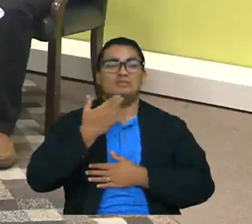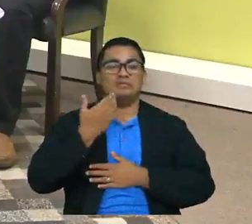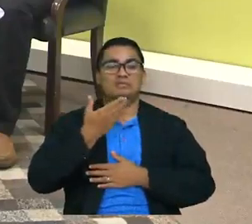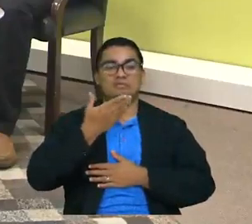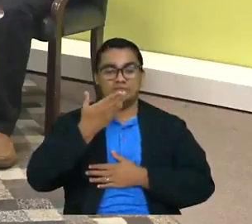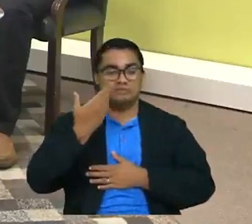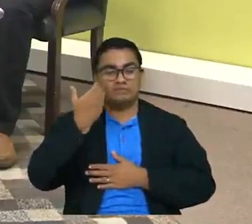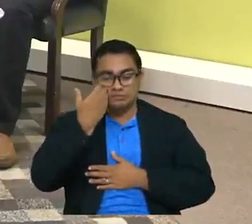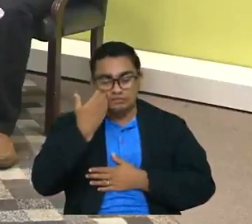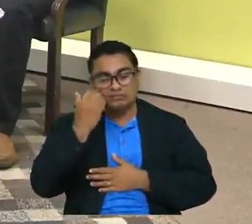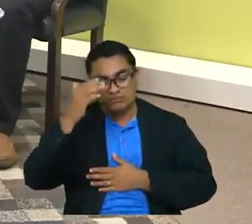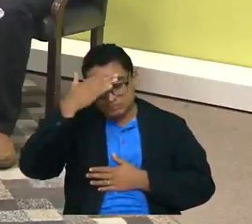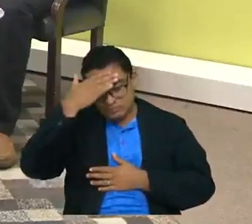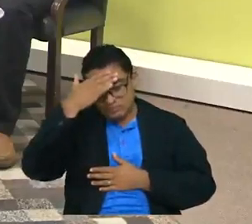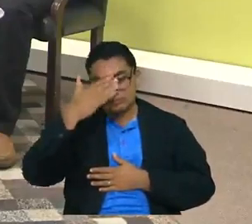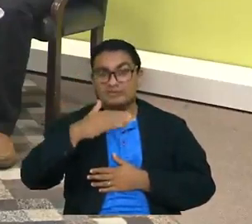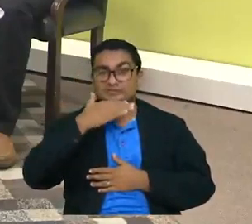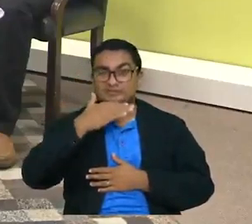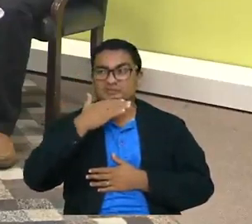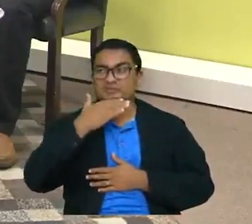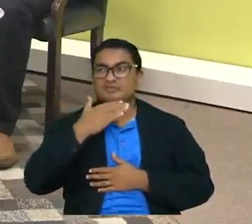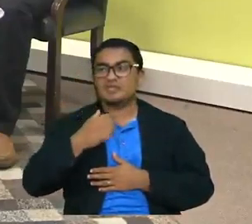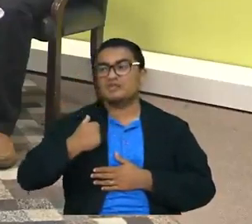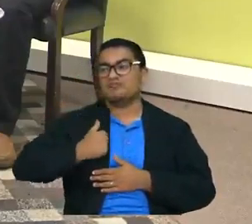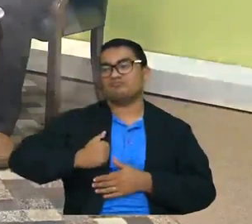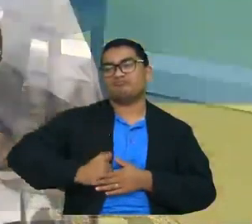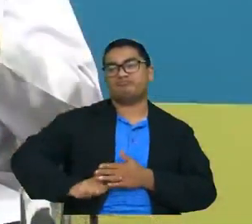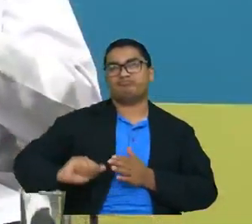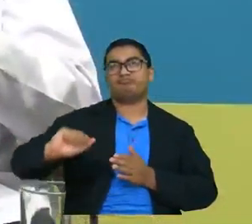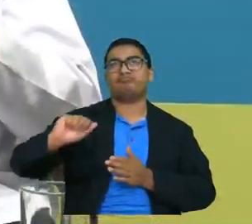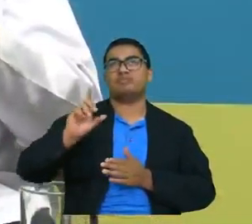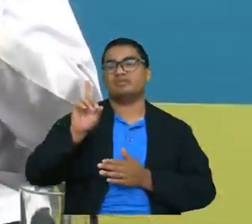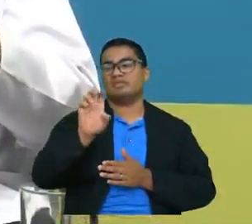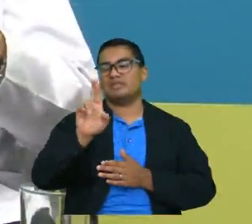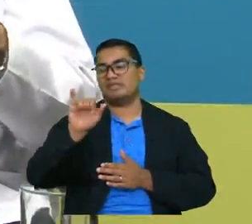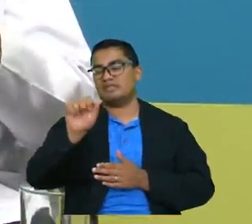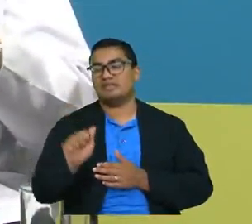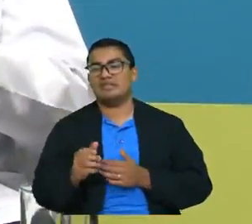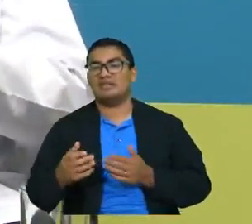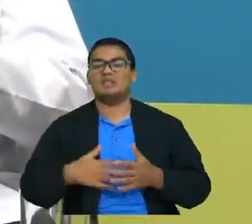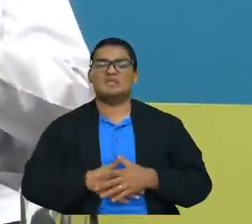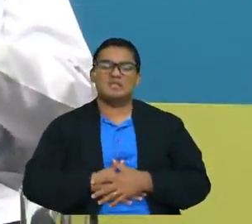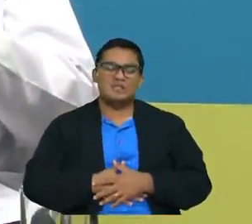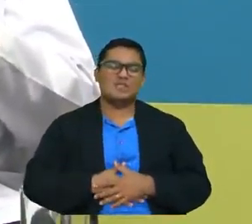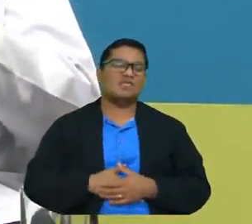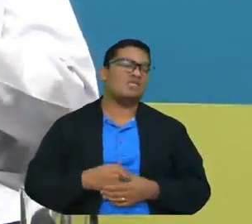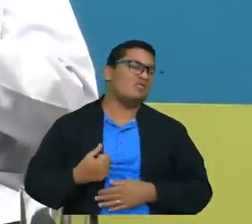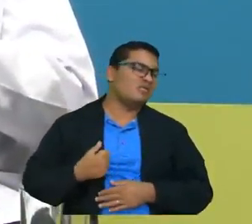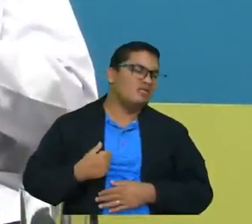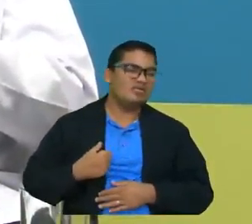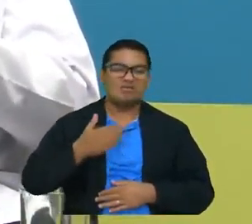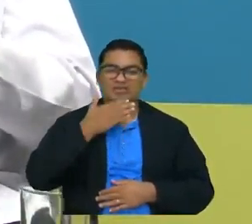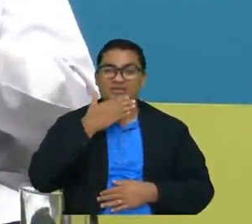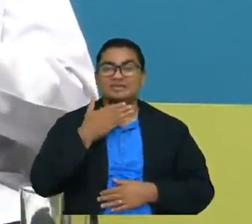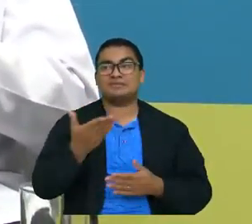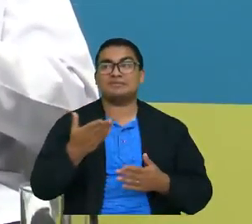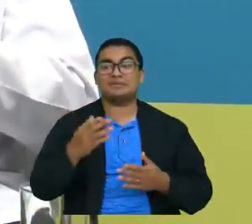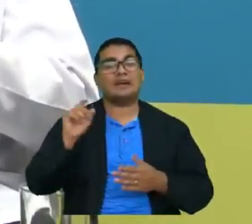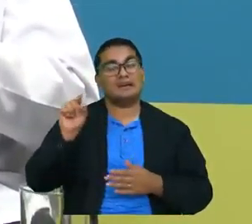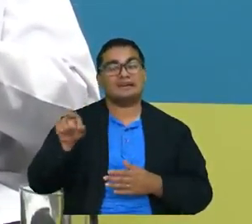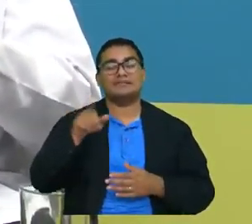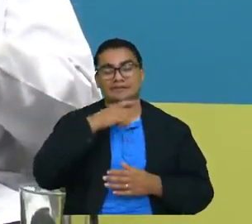Asintomáticos. Que tienen síntomas. Que tiene diarrea o que tiene dolor de estómago o que el niño tiene estreñimiento. Entonces, a esos